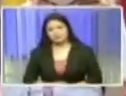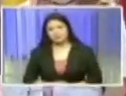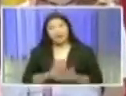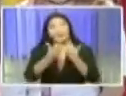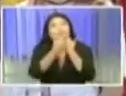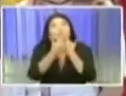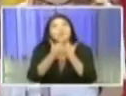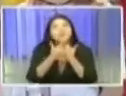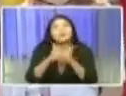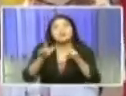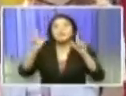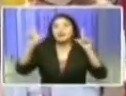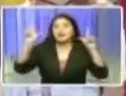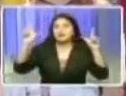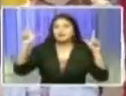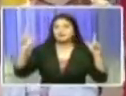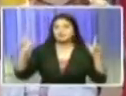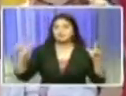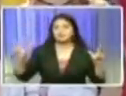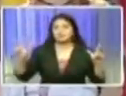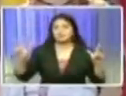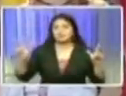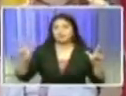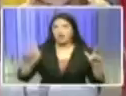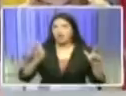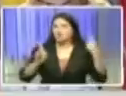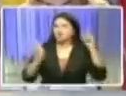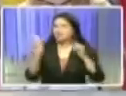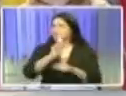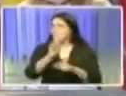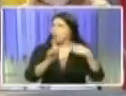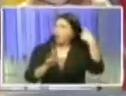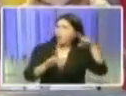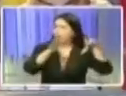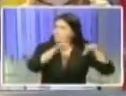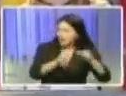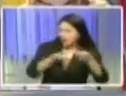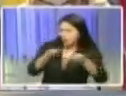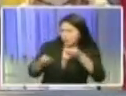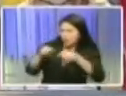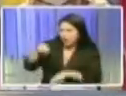Libre hacia afuera. No dominada por ningún imperio,